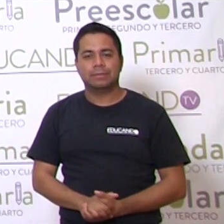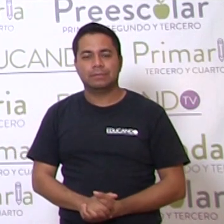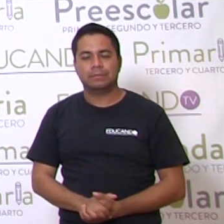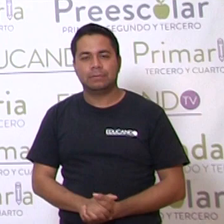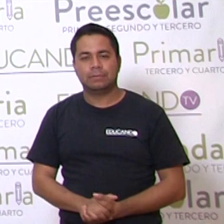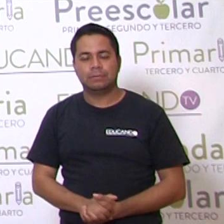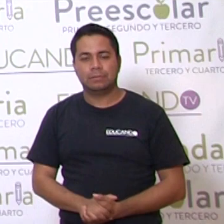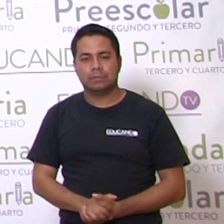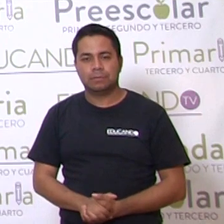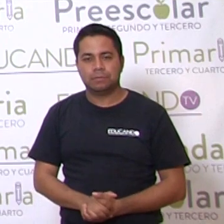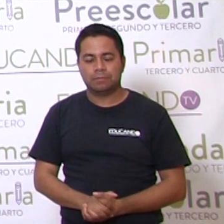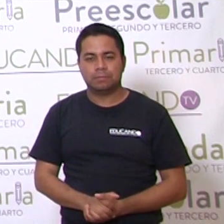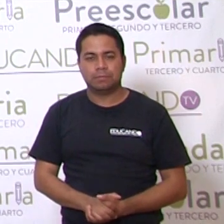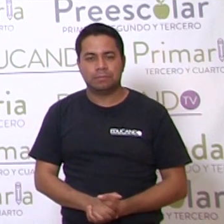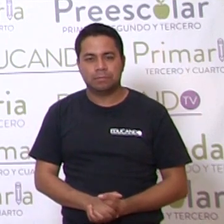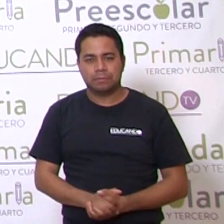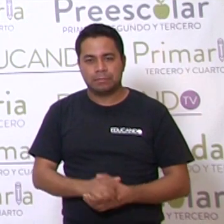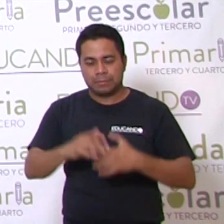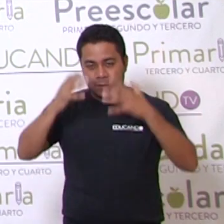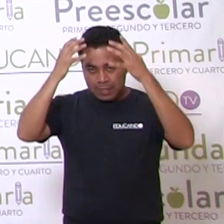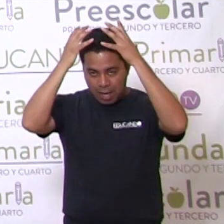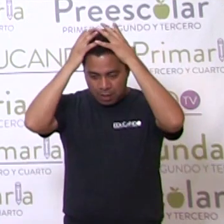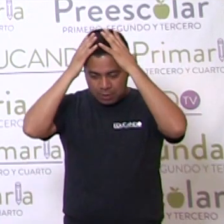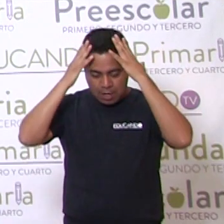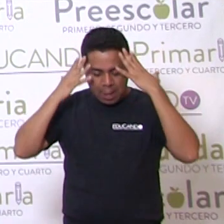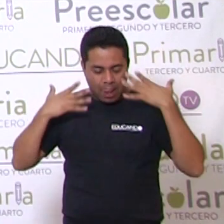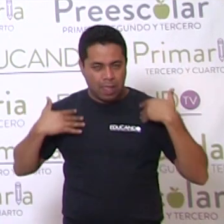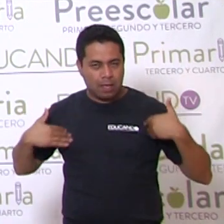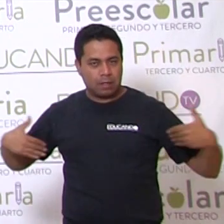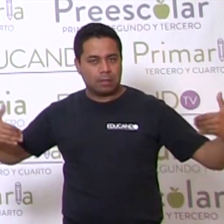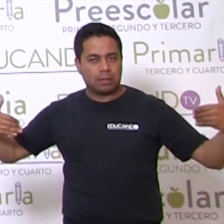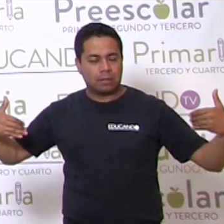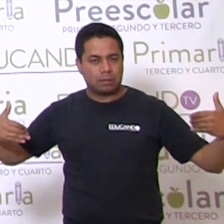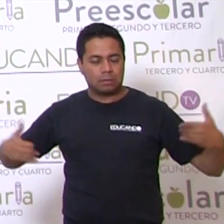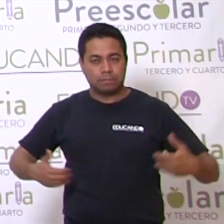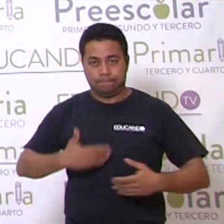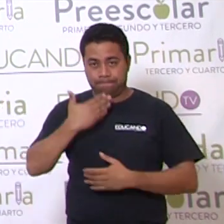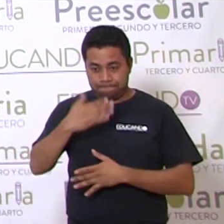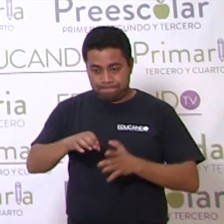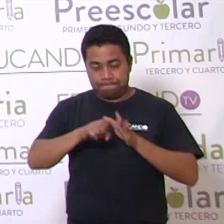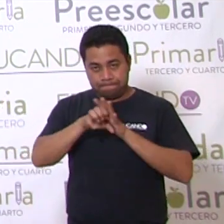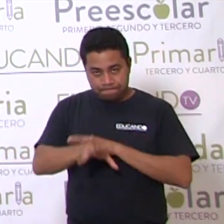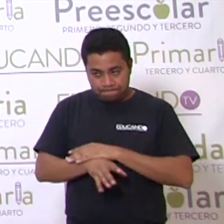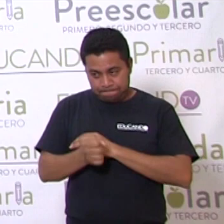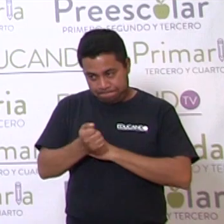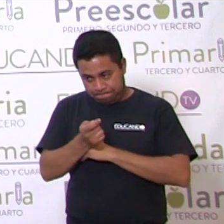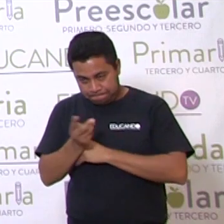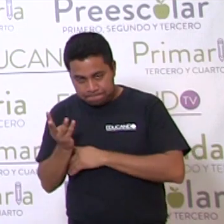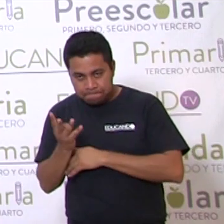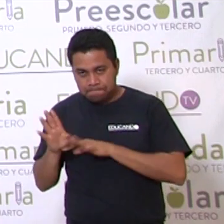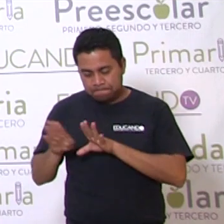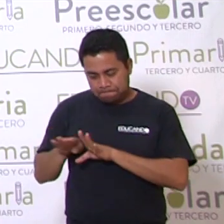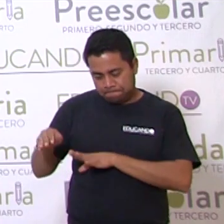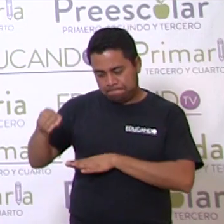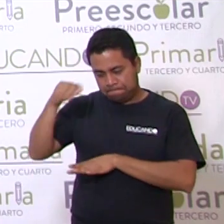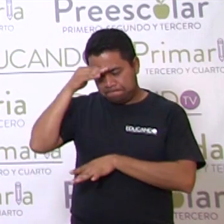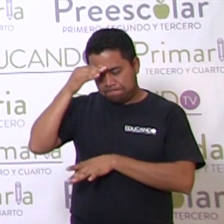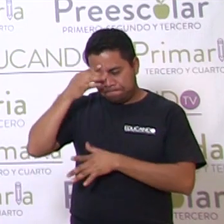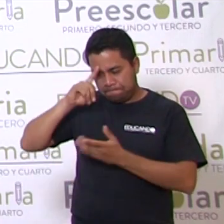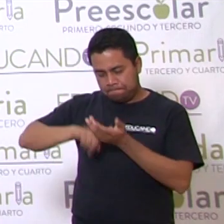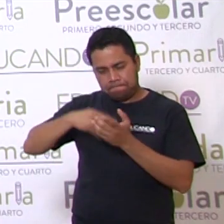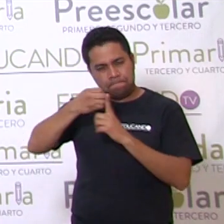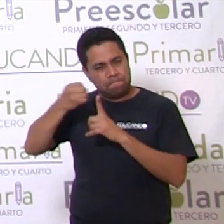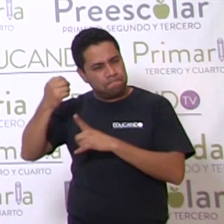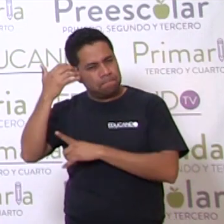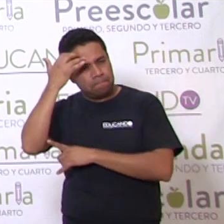Una cabellera muy larga, ¿bien? Si nosotros hacemos una lógica dentro de la